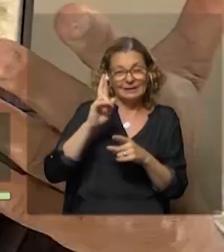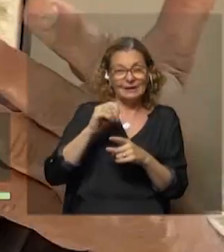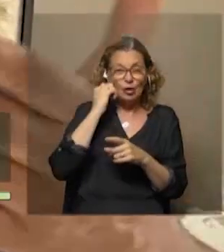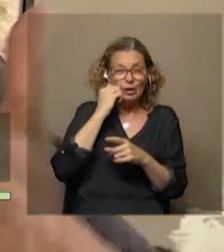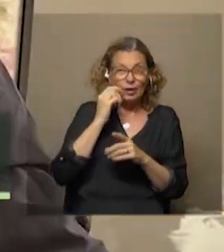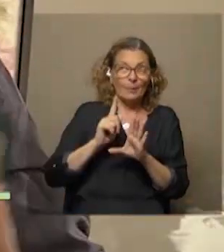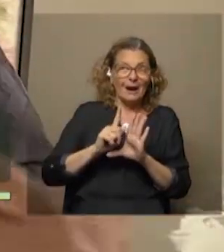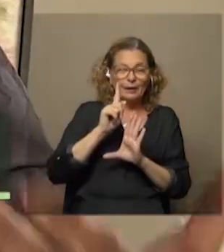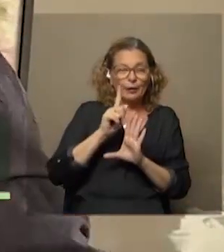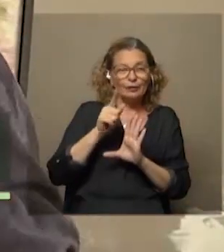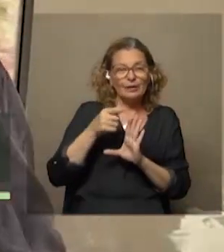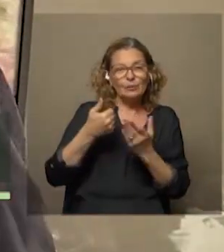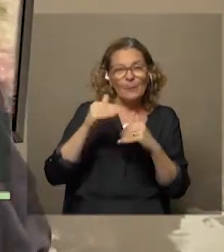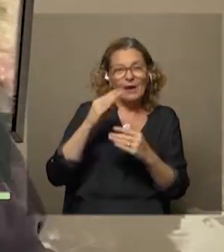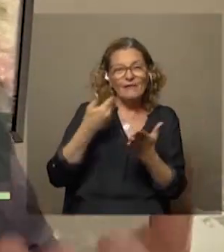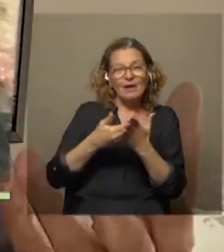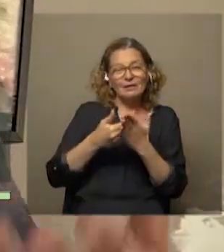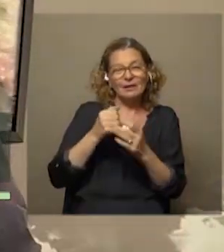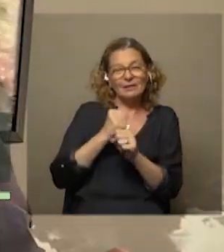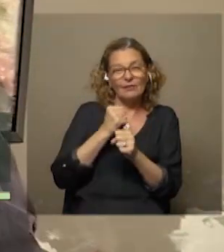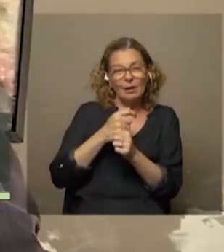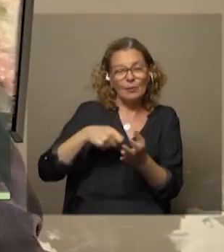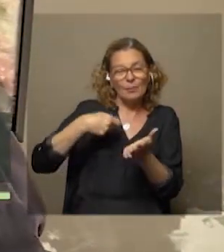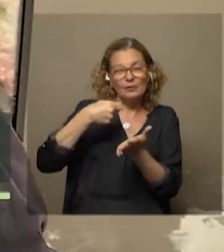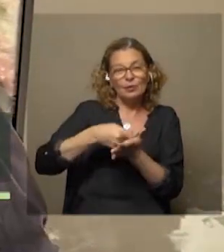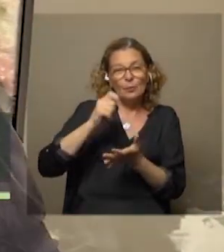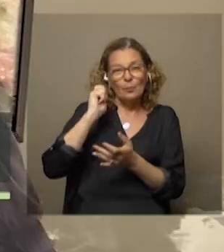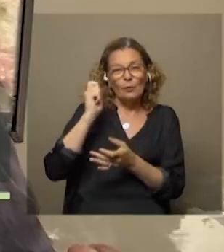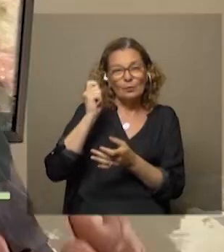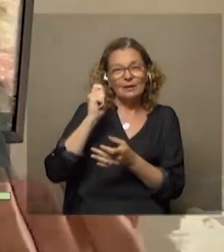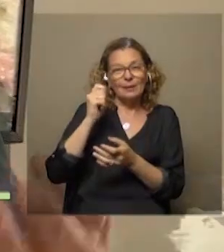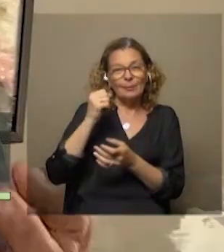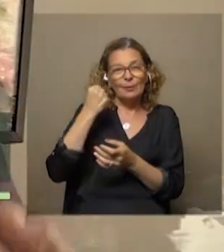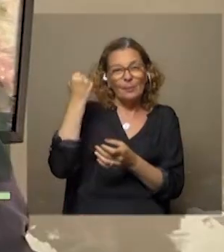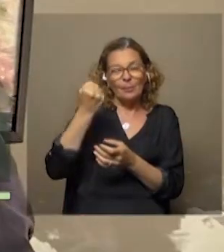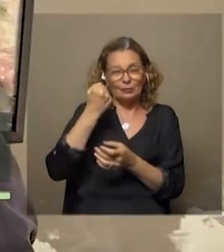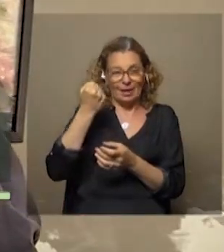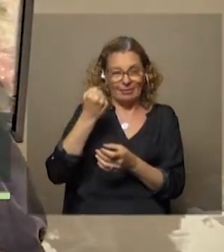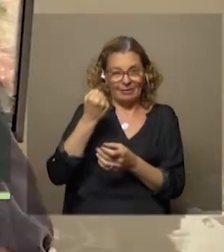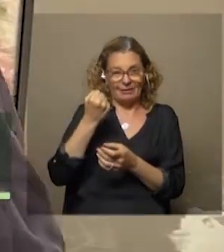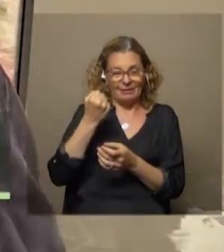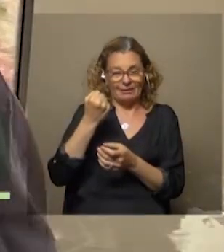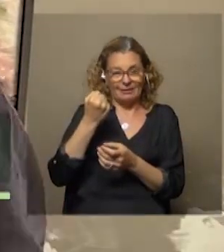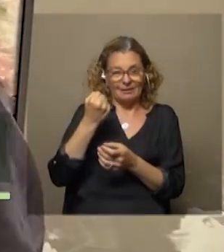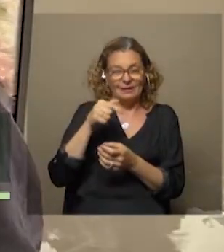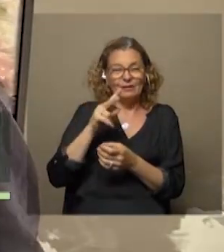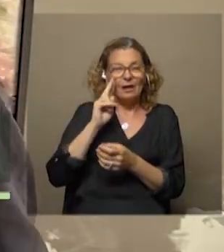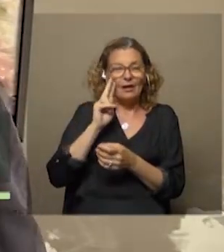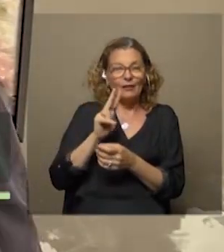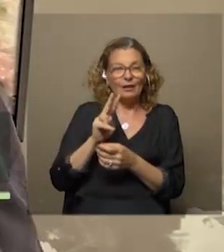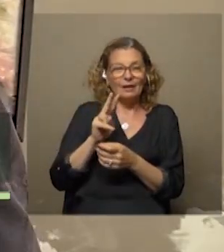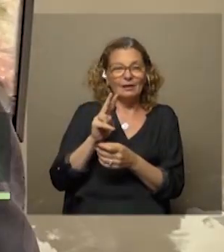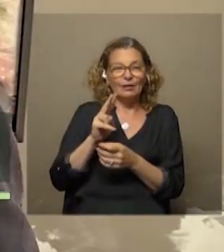hacia el norte donde hay mayor desocupación porque la inversión pública jugaba un papel fundamental en lo que tenía que haber